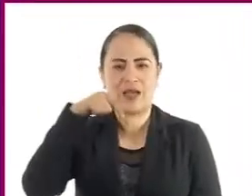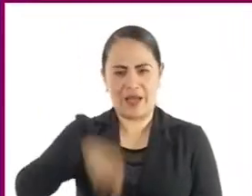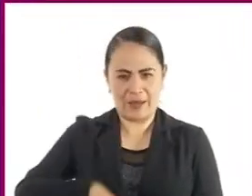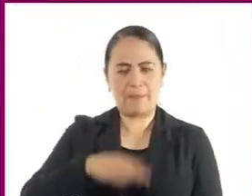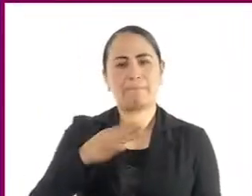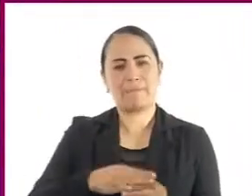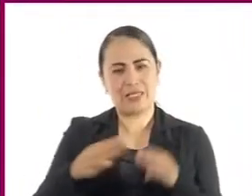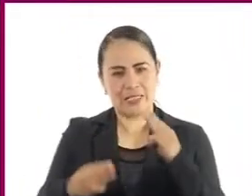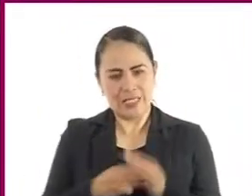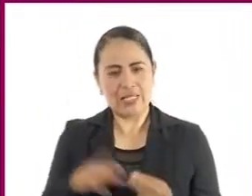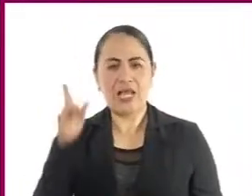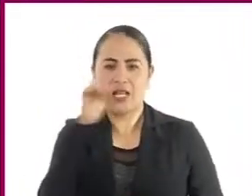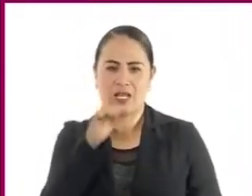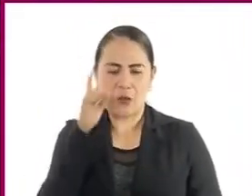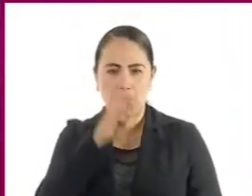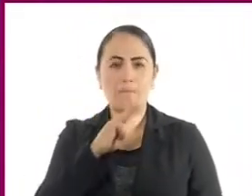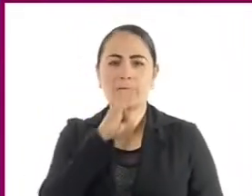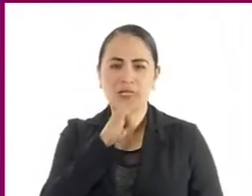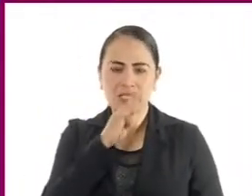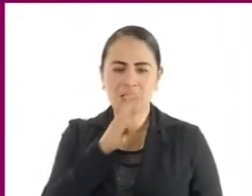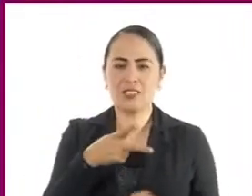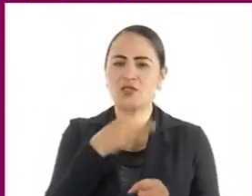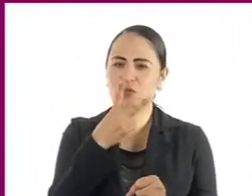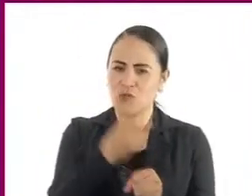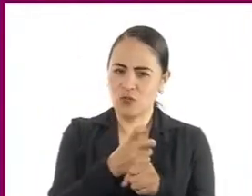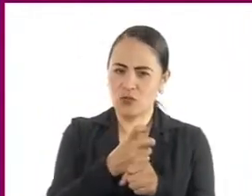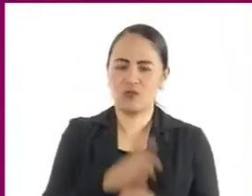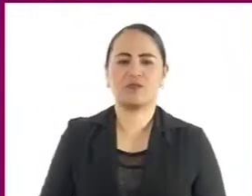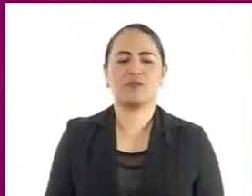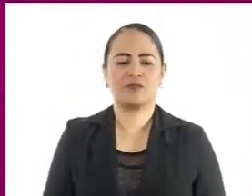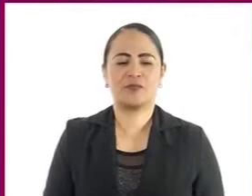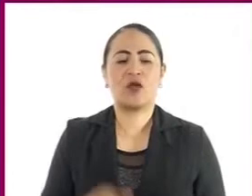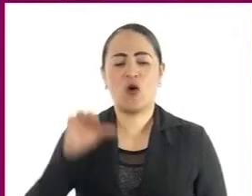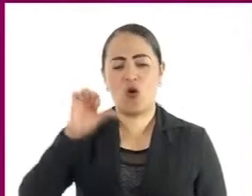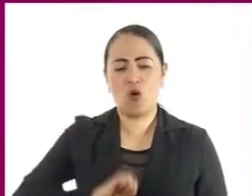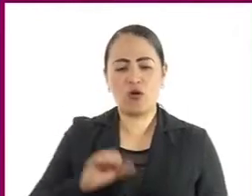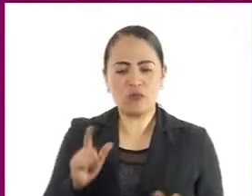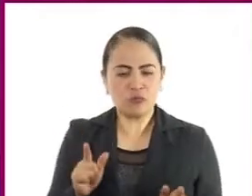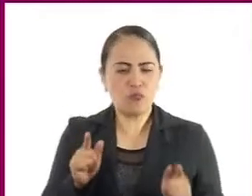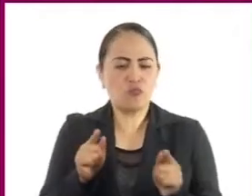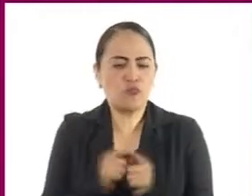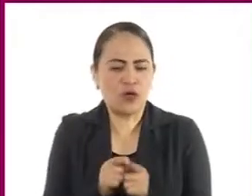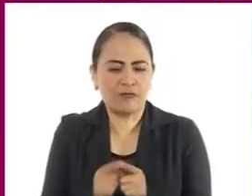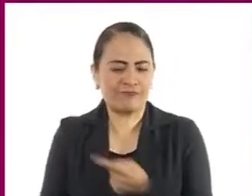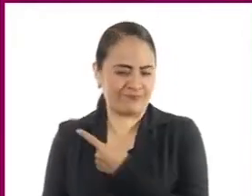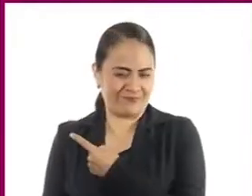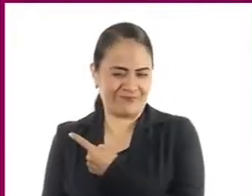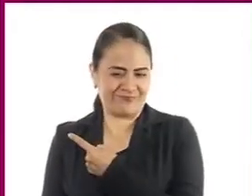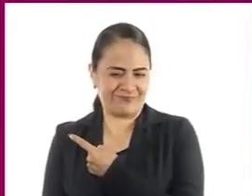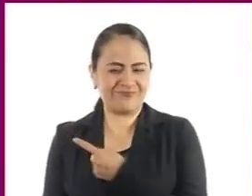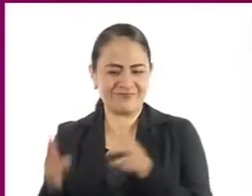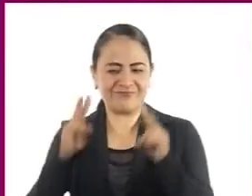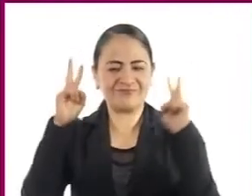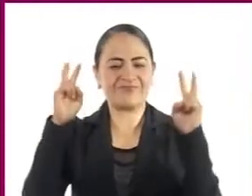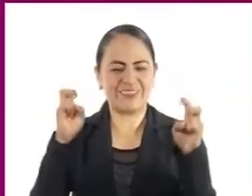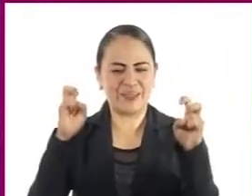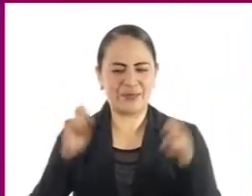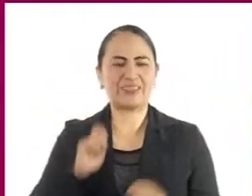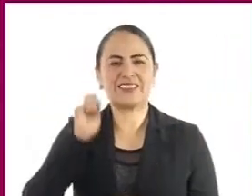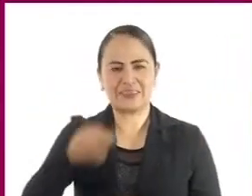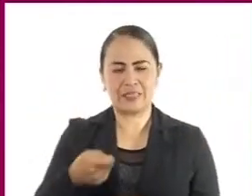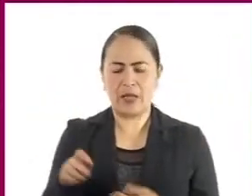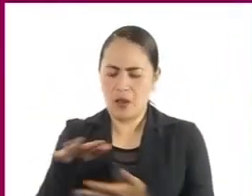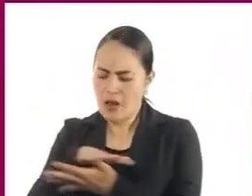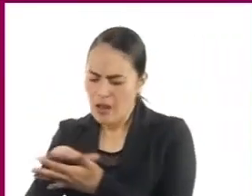Lengua Materna 2. Hoy hablaremos sobre A resumir se ha dicho. Con esto nos referimos a seleccionar